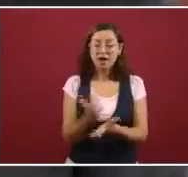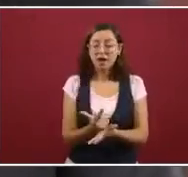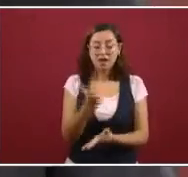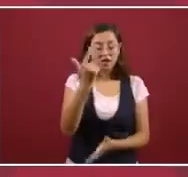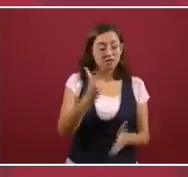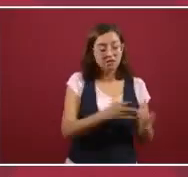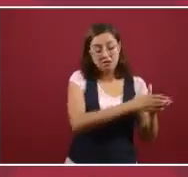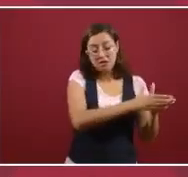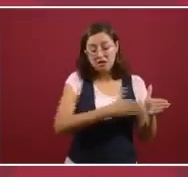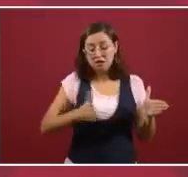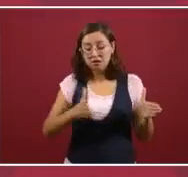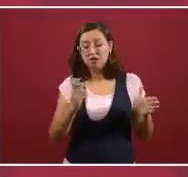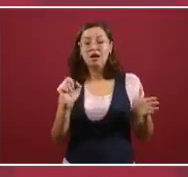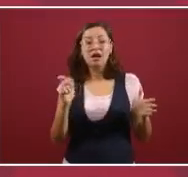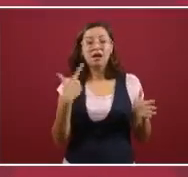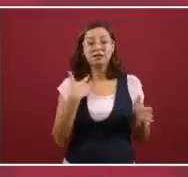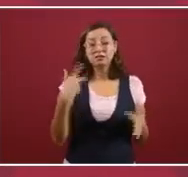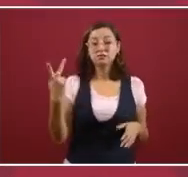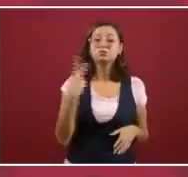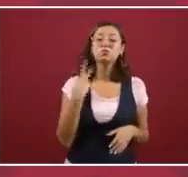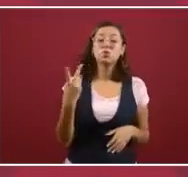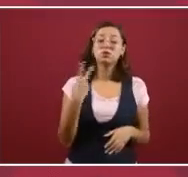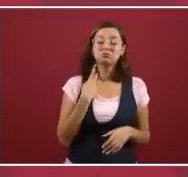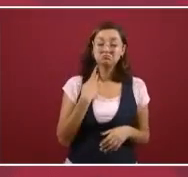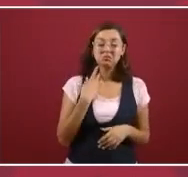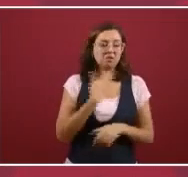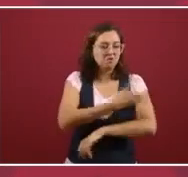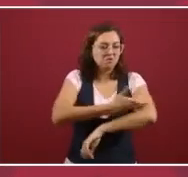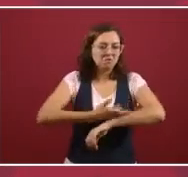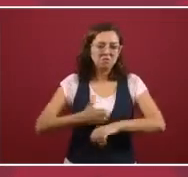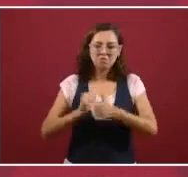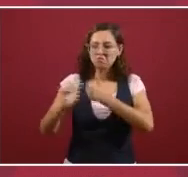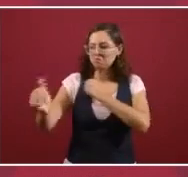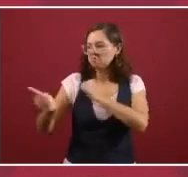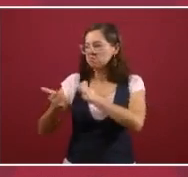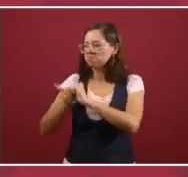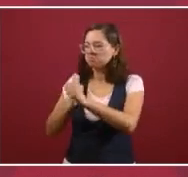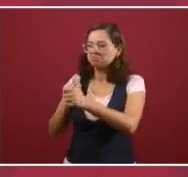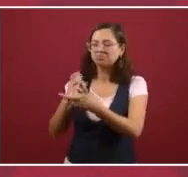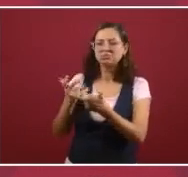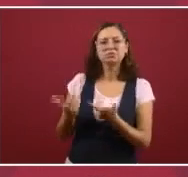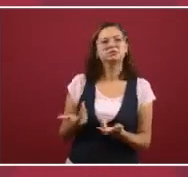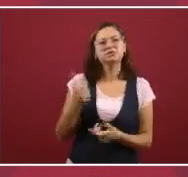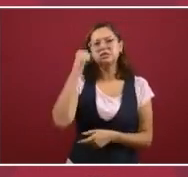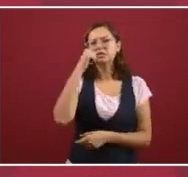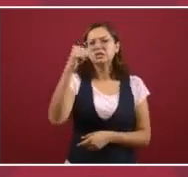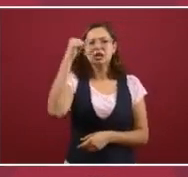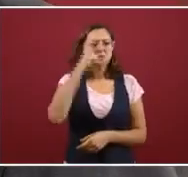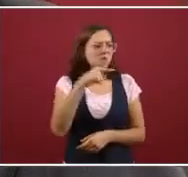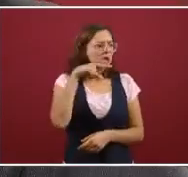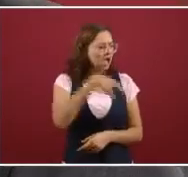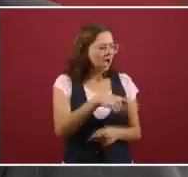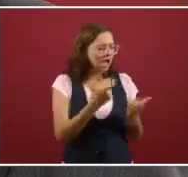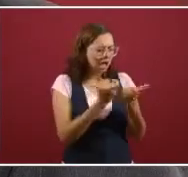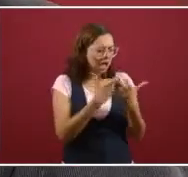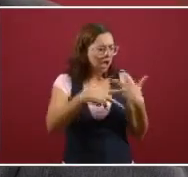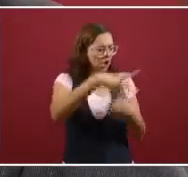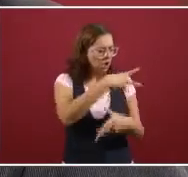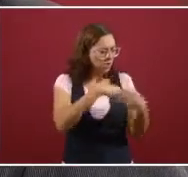de desintegración familiar. Se mide cuánto creció la economía, se mide,